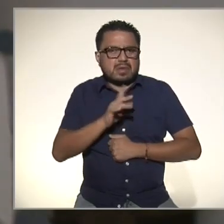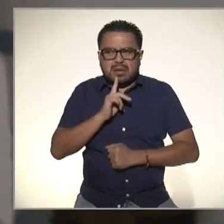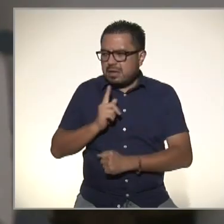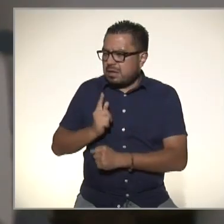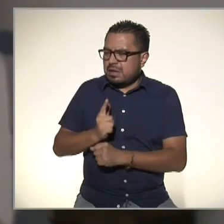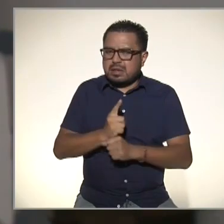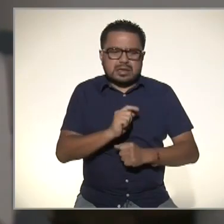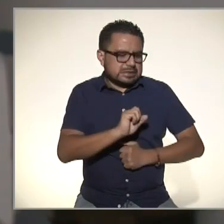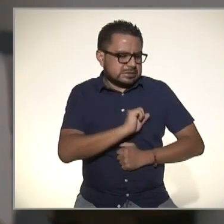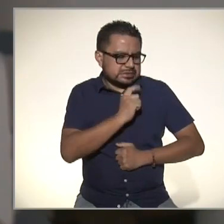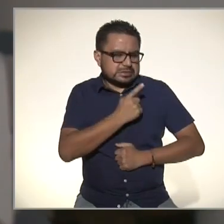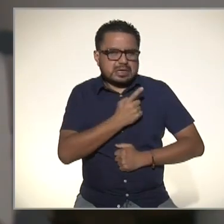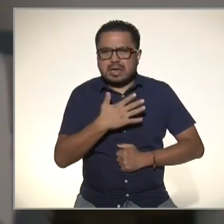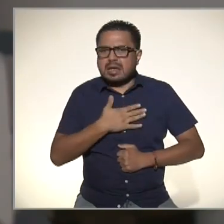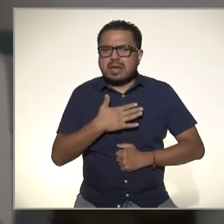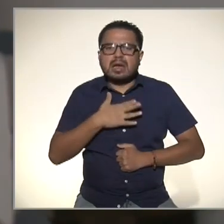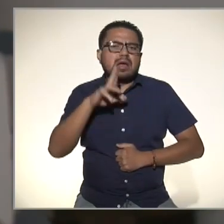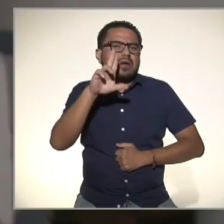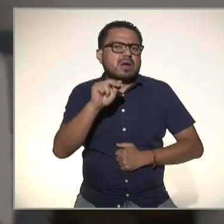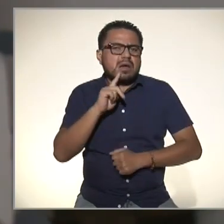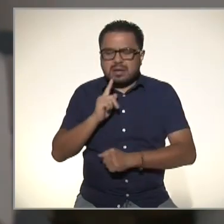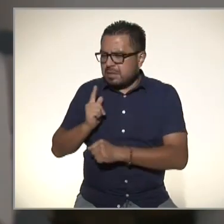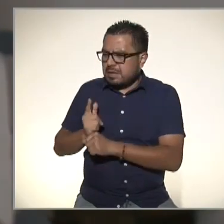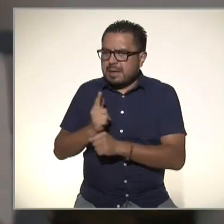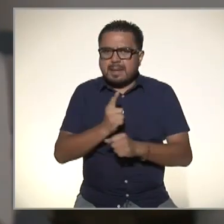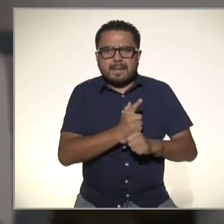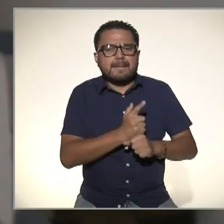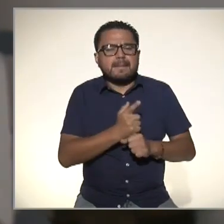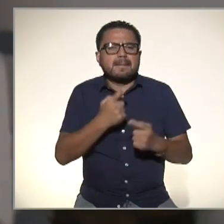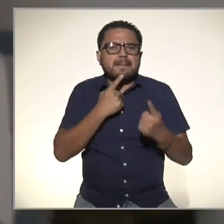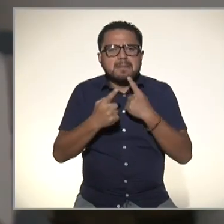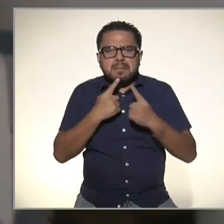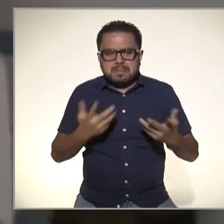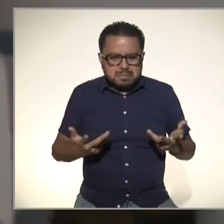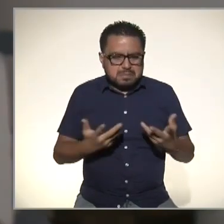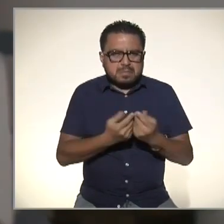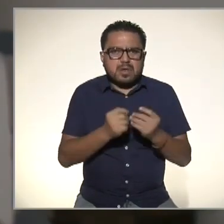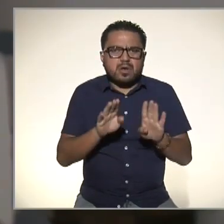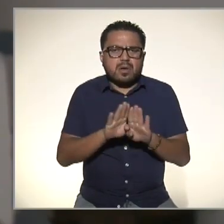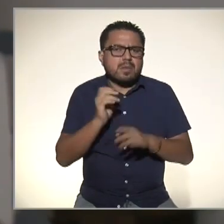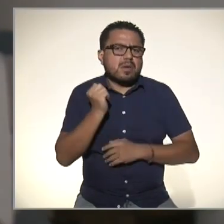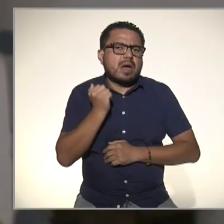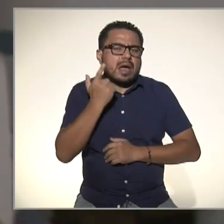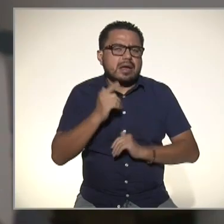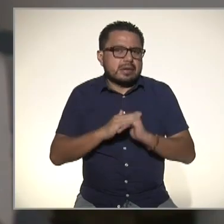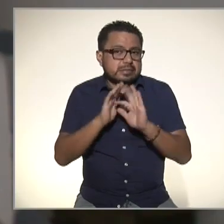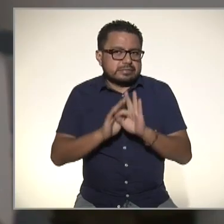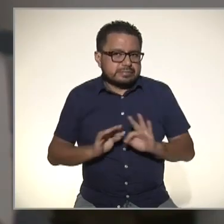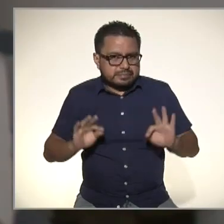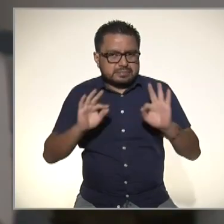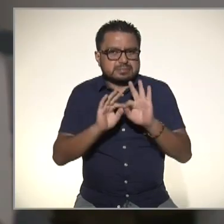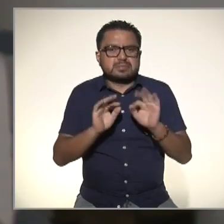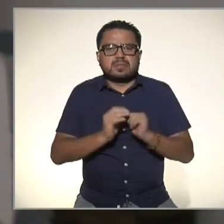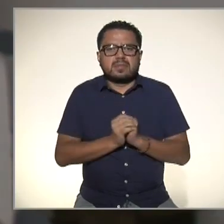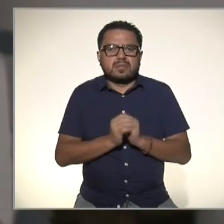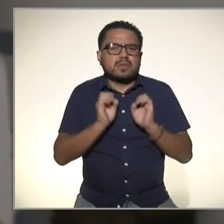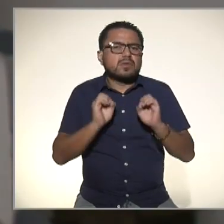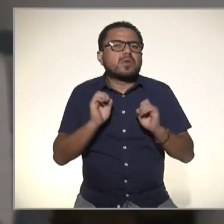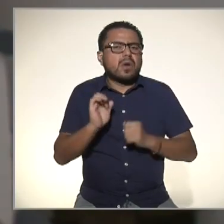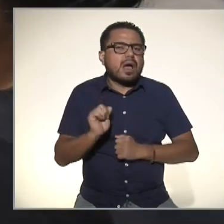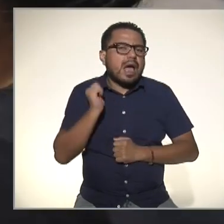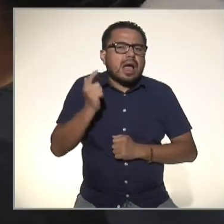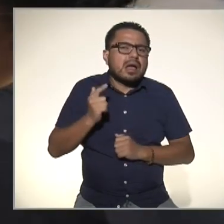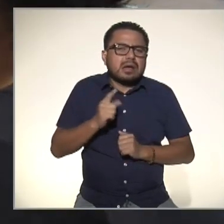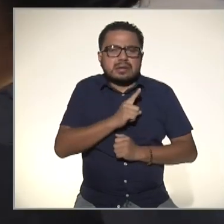propia salud, no nos veamos nuestras propias interacciones como algo prioritario, ¿no? O como algo que hay que